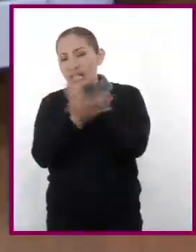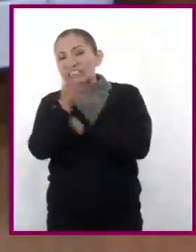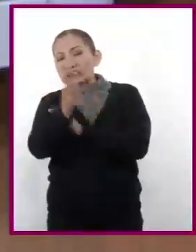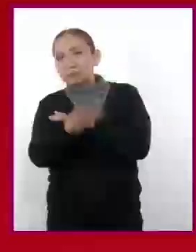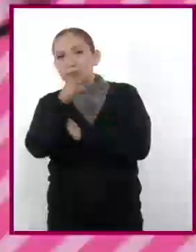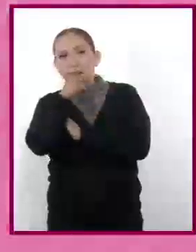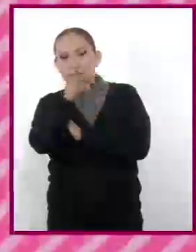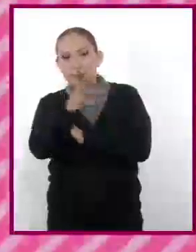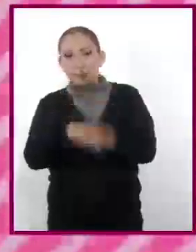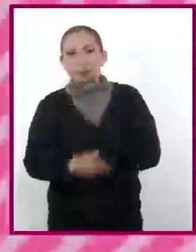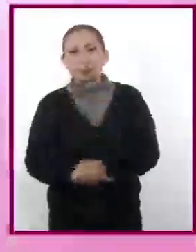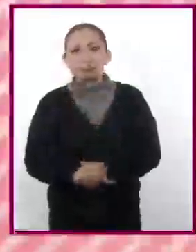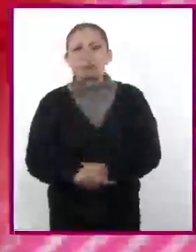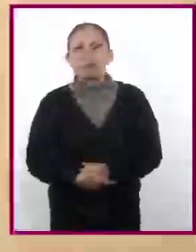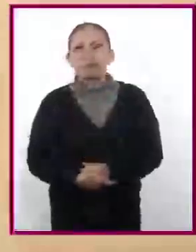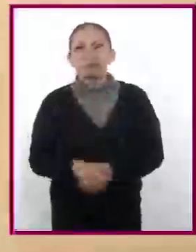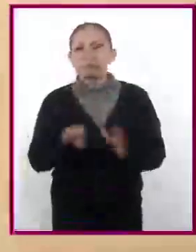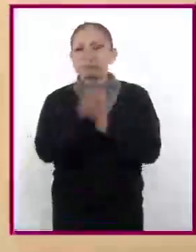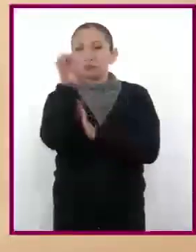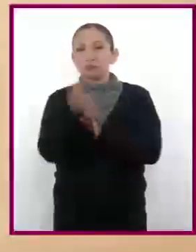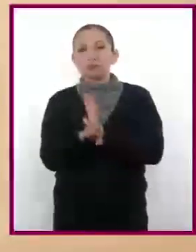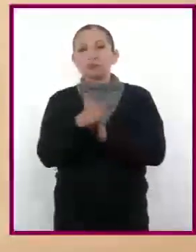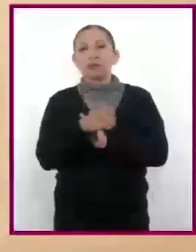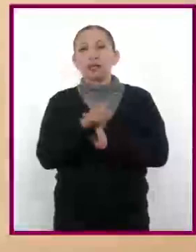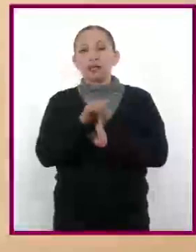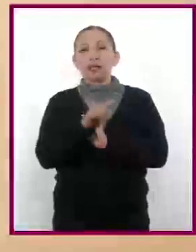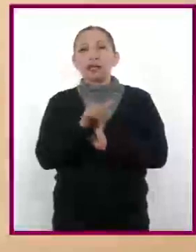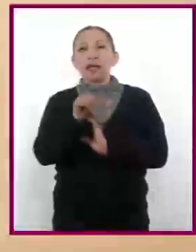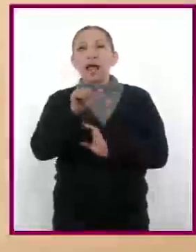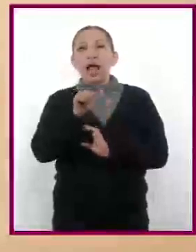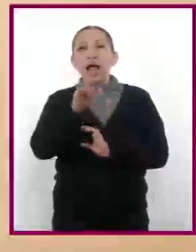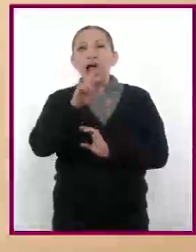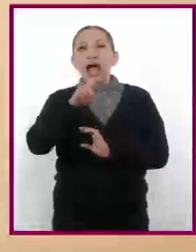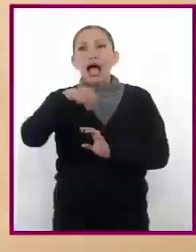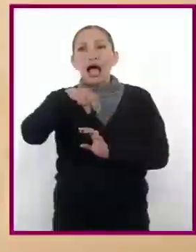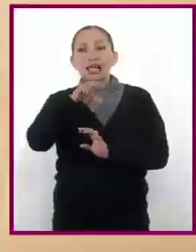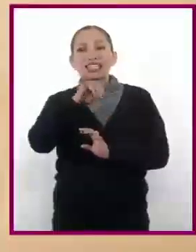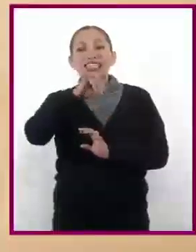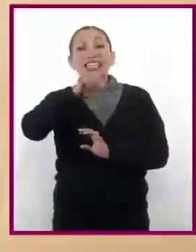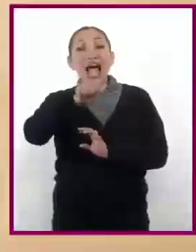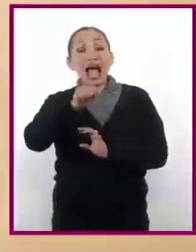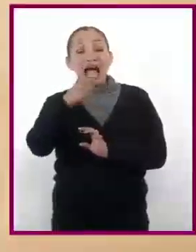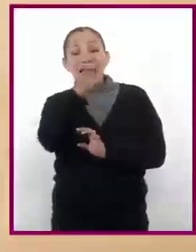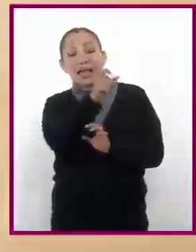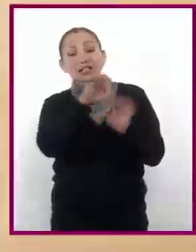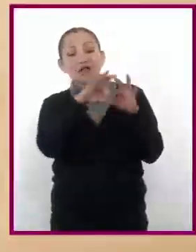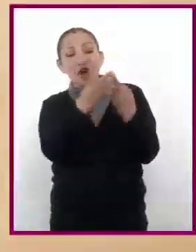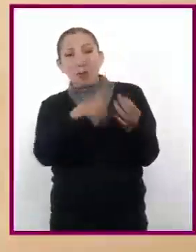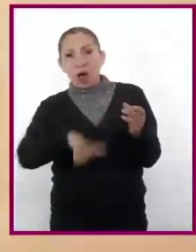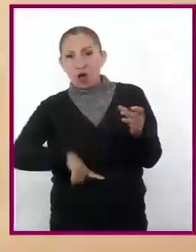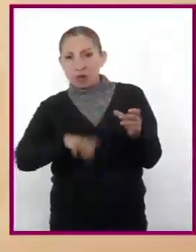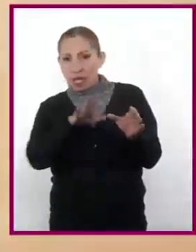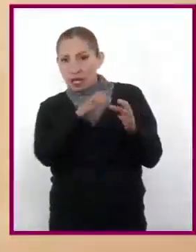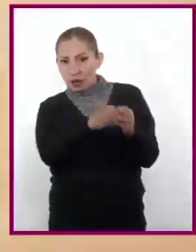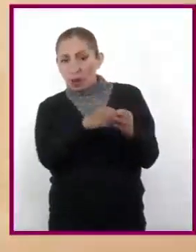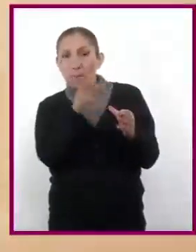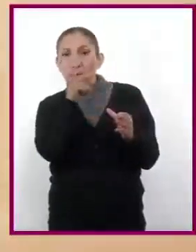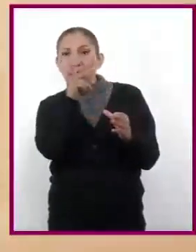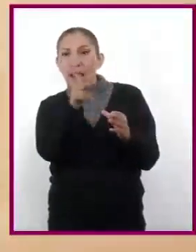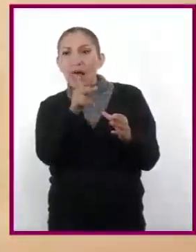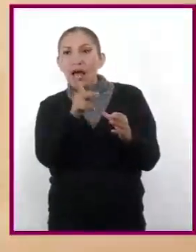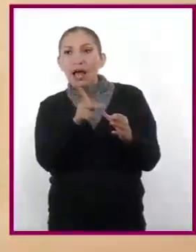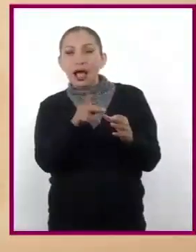palabra. Por ejemplo, arquía, que se refiere a una determinada forma de gobierno, como en la